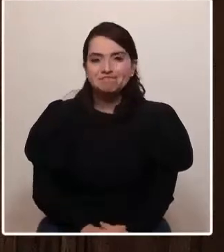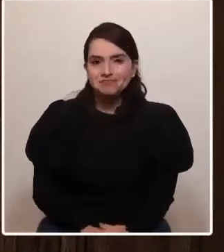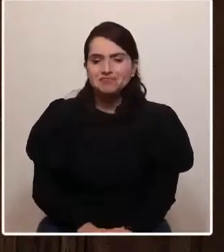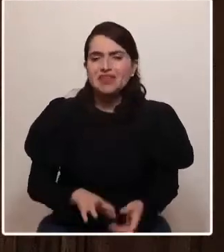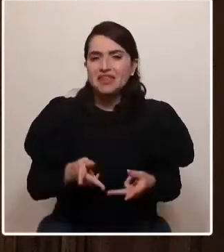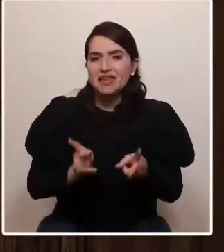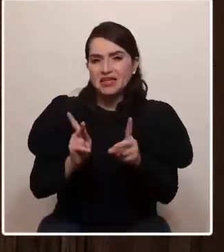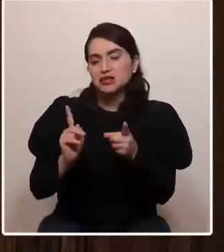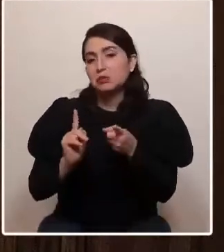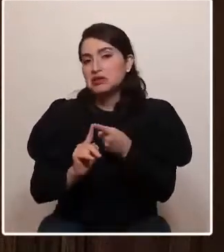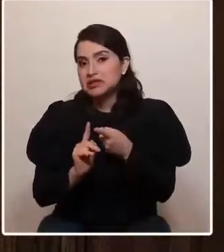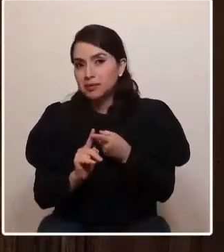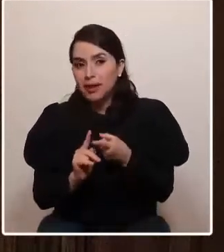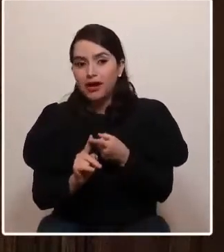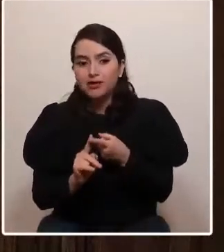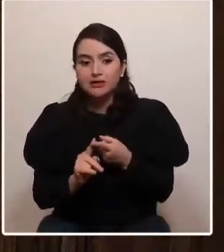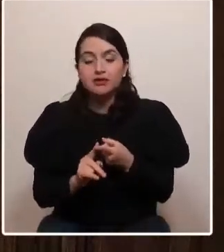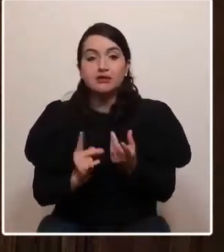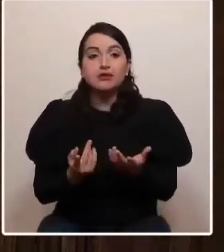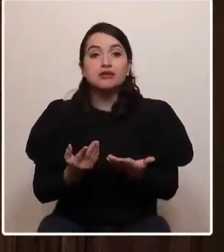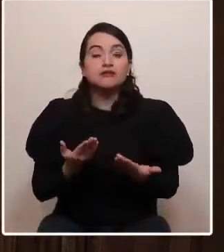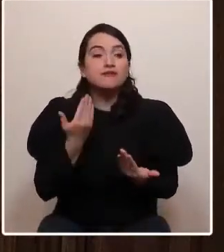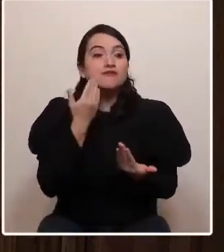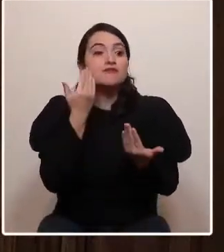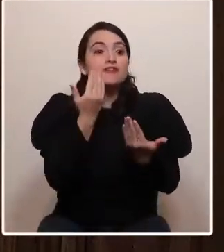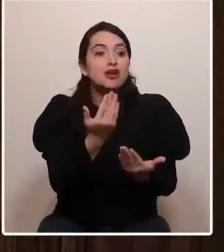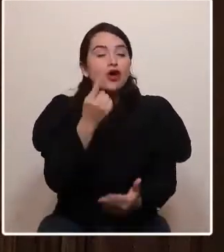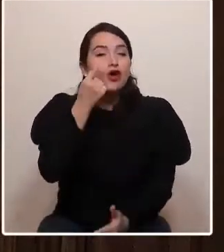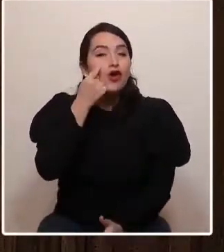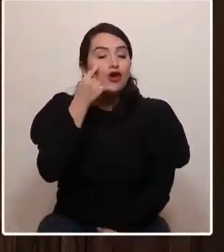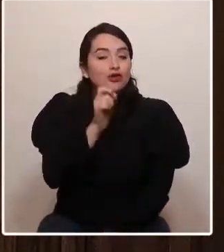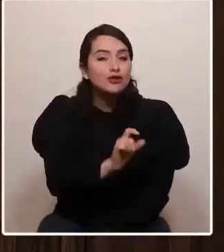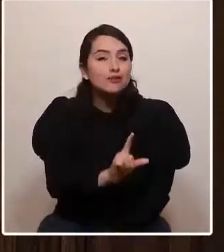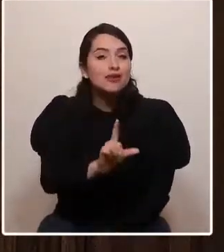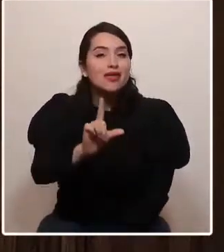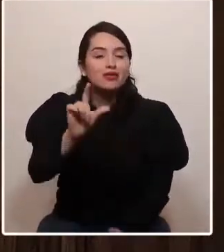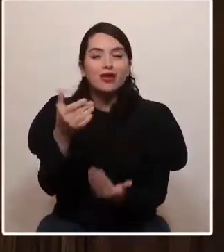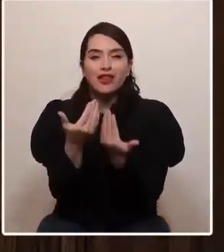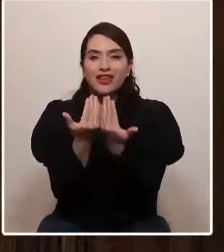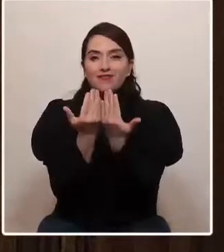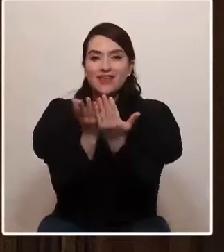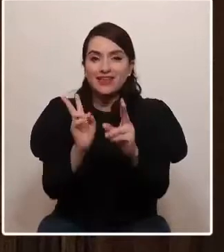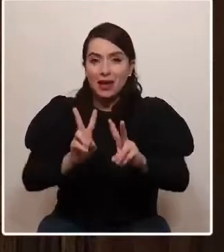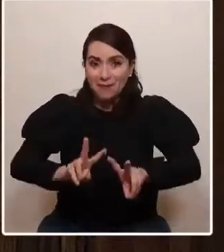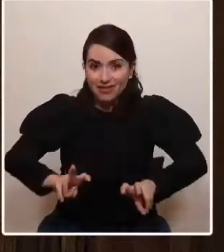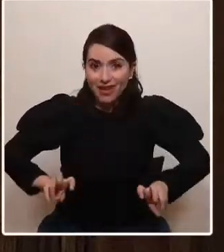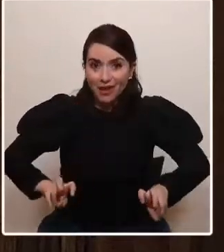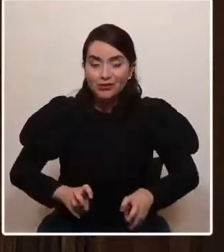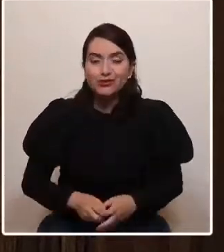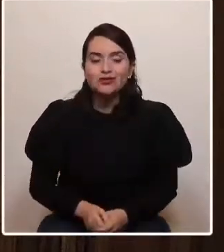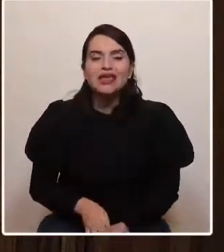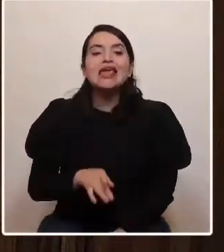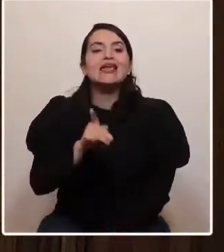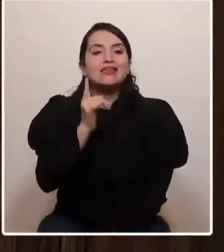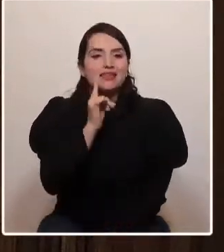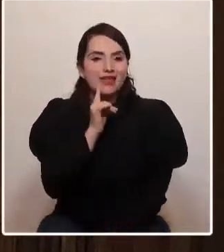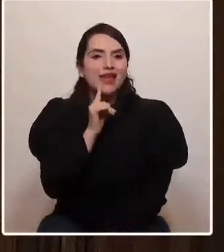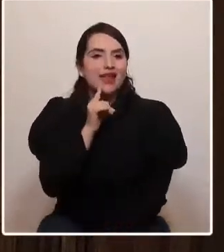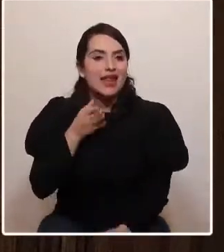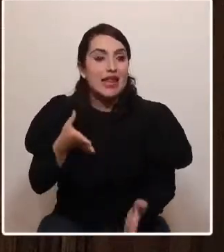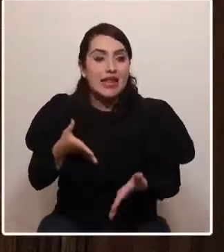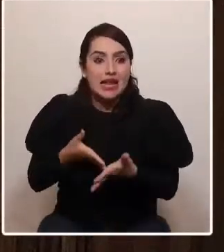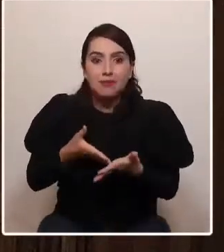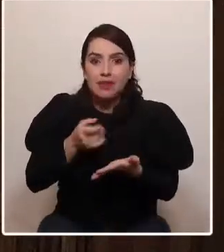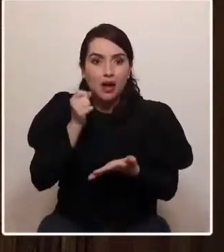a participar y beneficiarse de los conocimientos y de la libertad de investigación tiene como límite